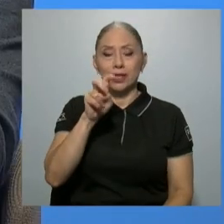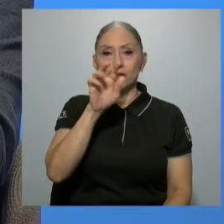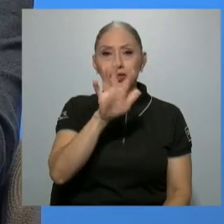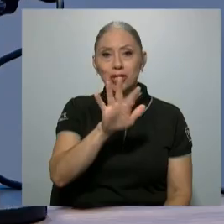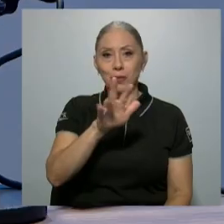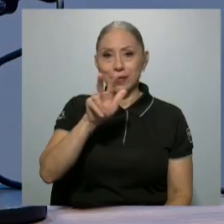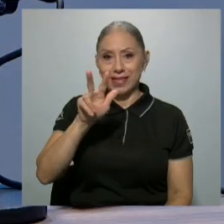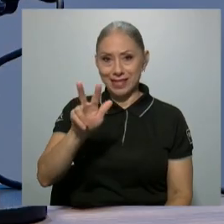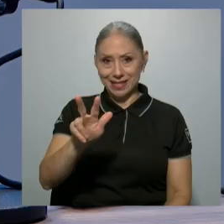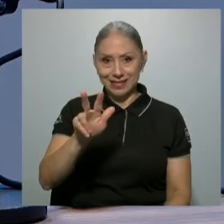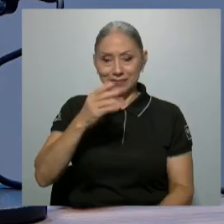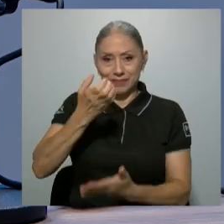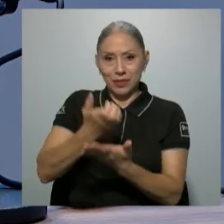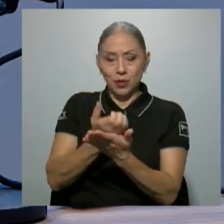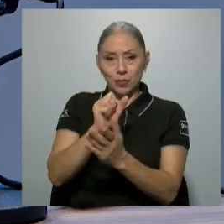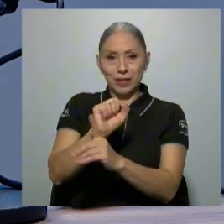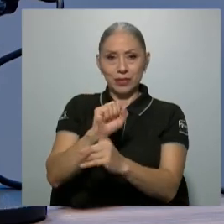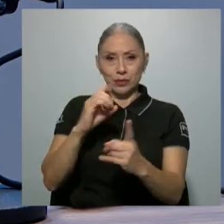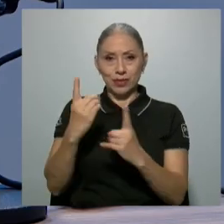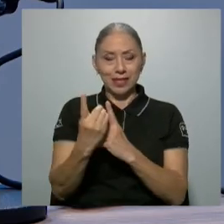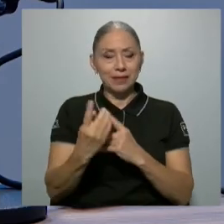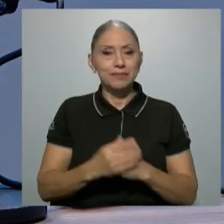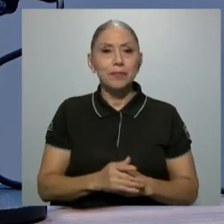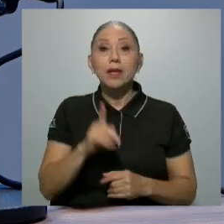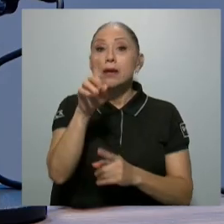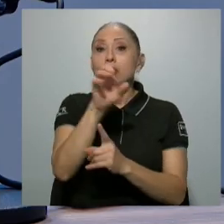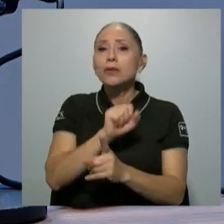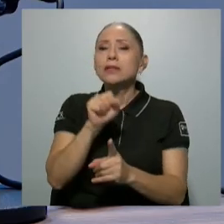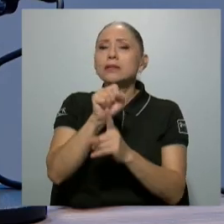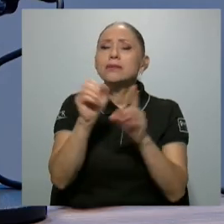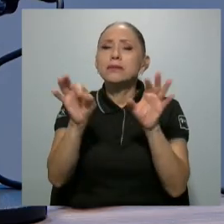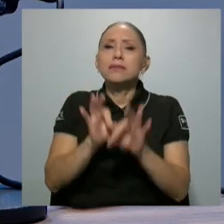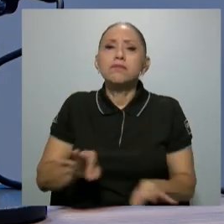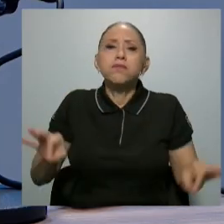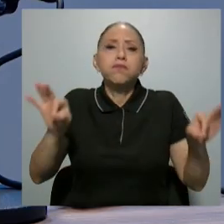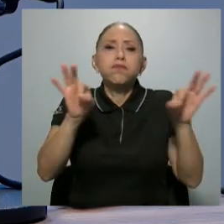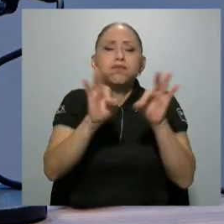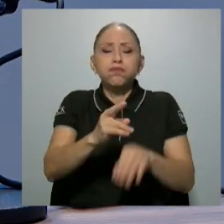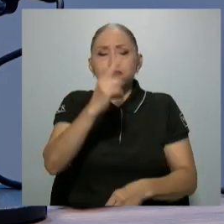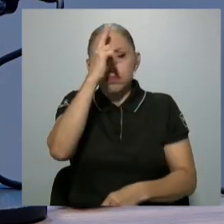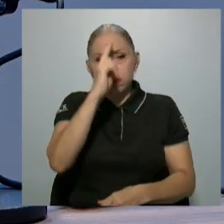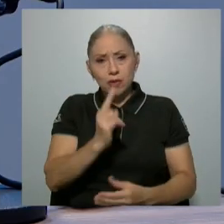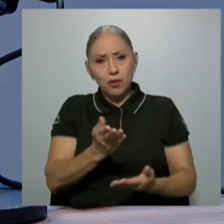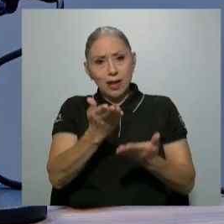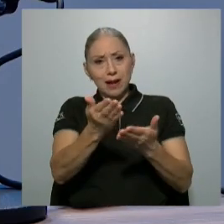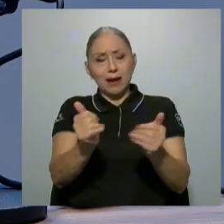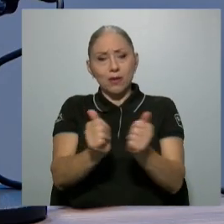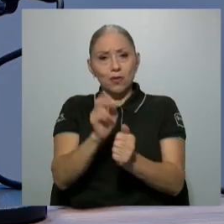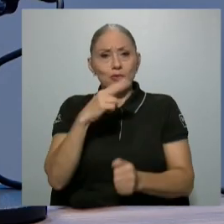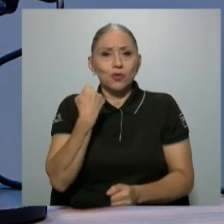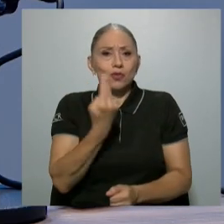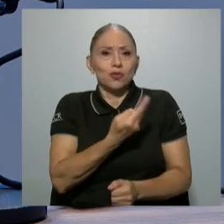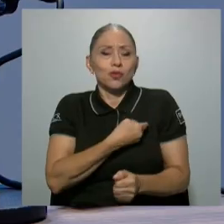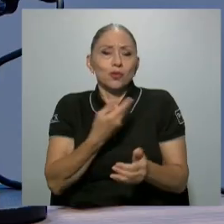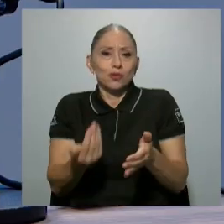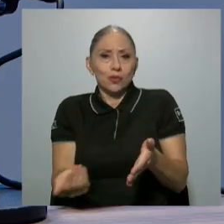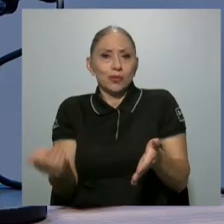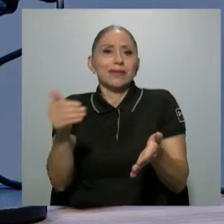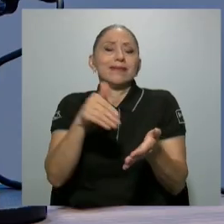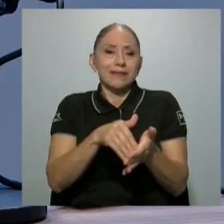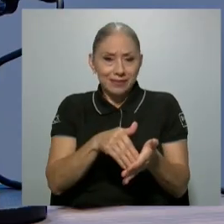y para una situación tan importante tenemos el privilegio de tener con nosotros una vez más, porque es